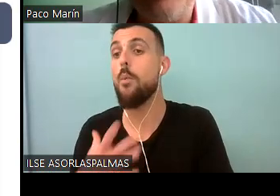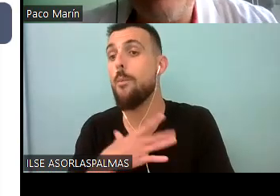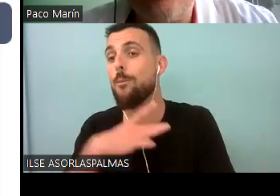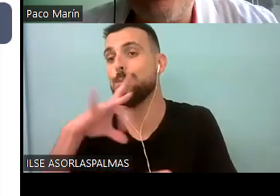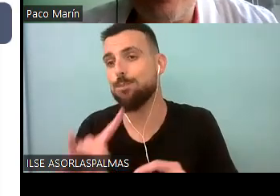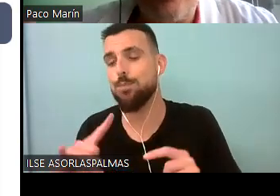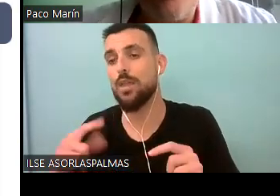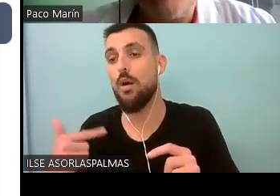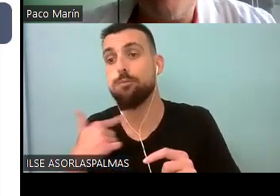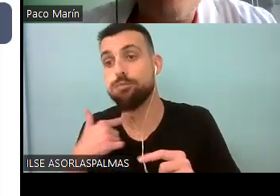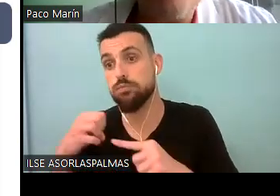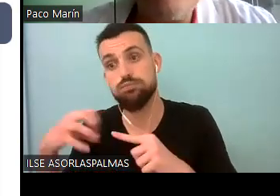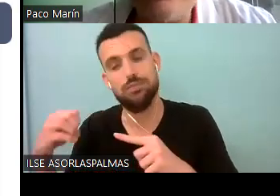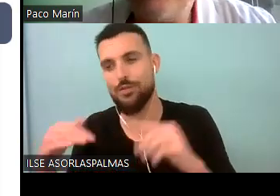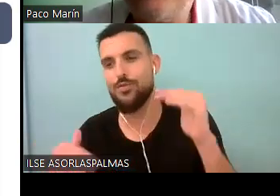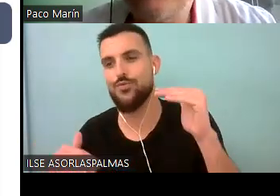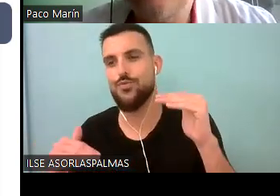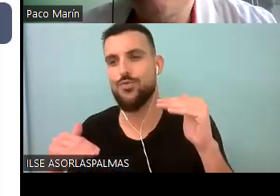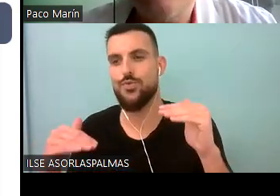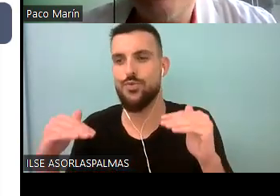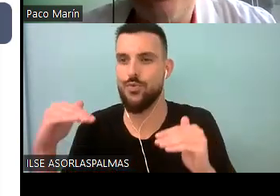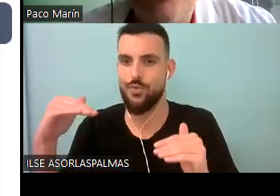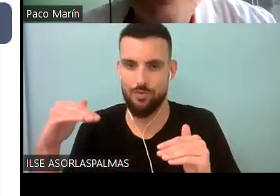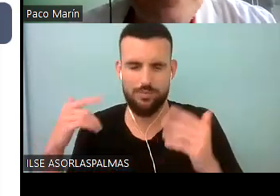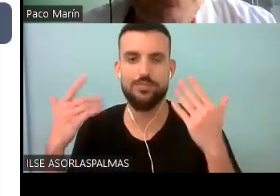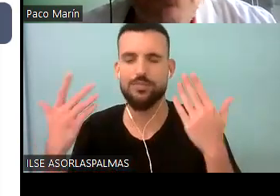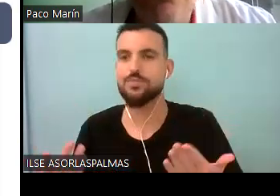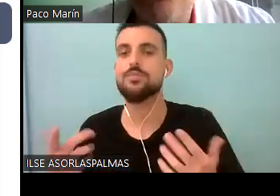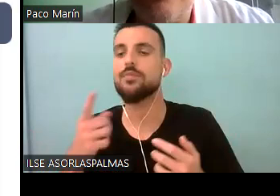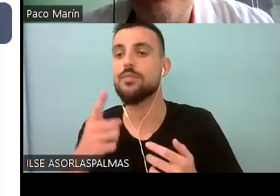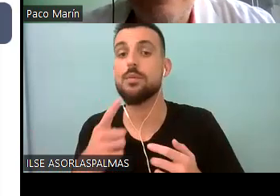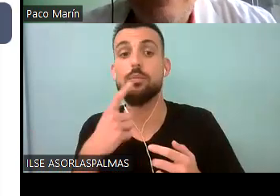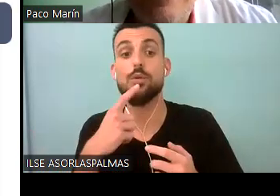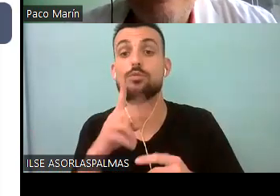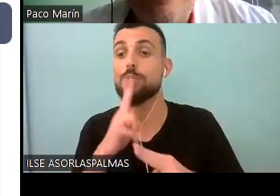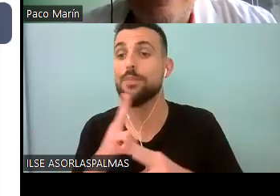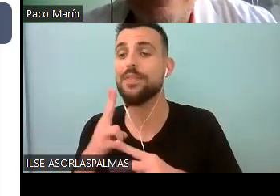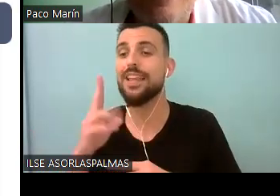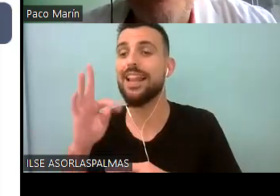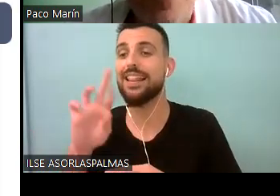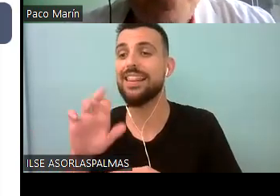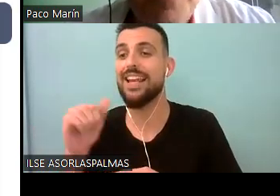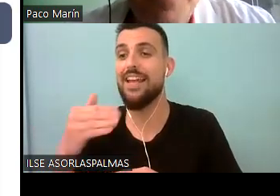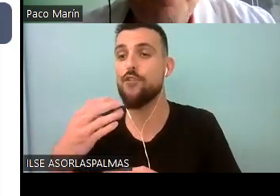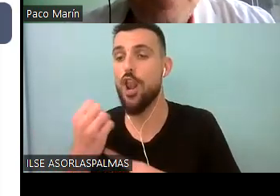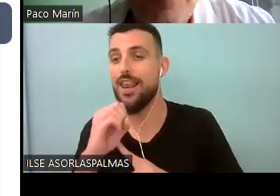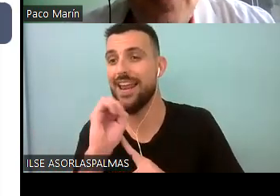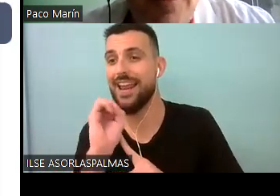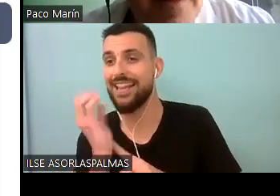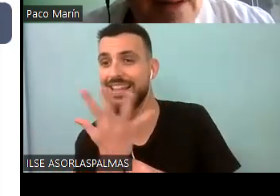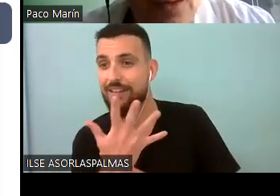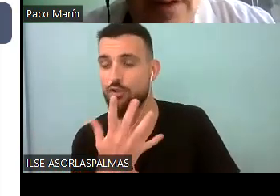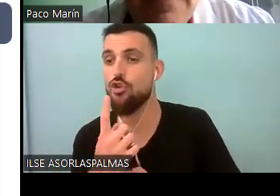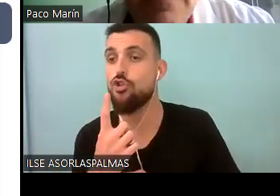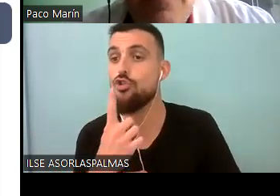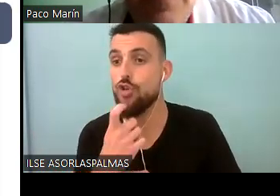manera esa pérdida de los estrógenos a nivel de menopausia. Y en ese sentido, las isoflavonas del trébol rojo son quizás por encima de las